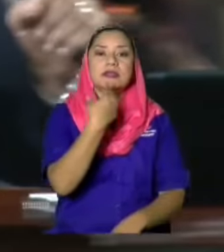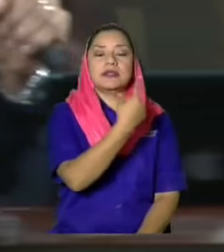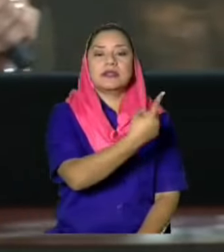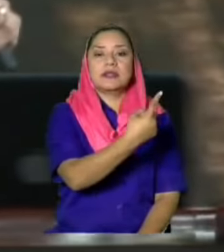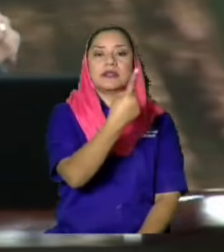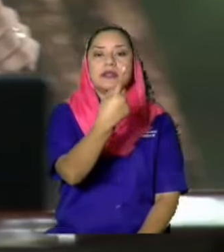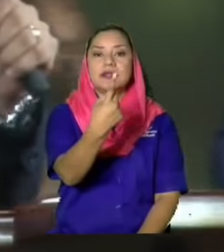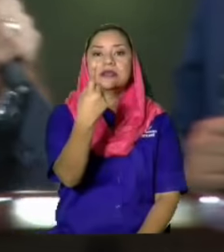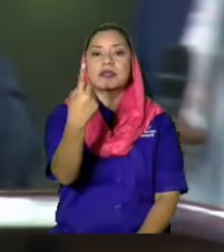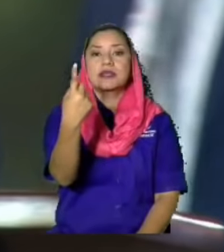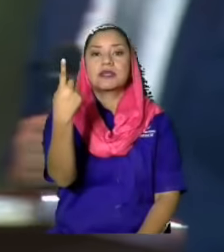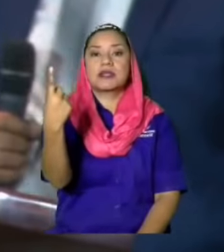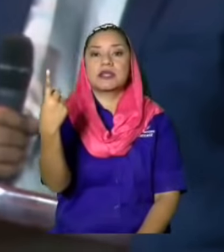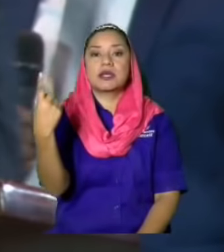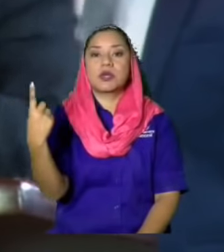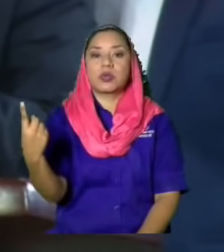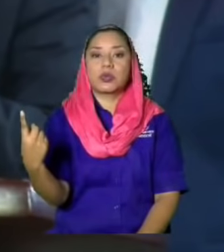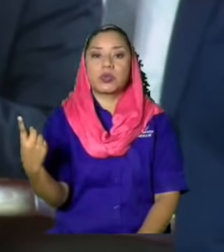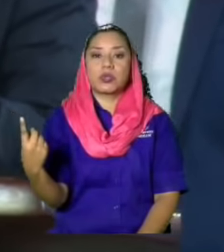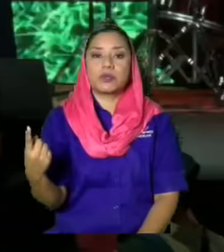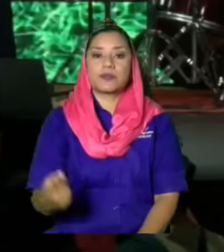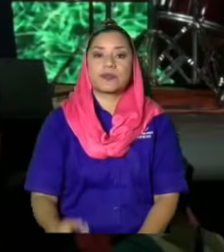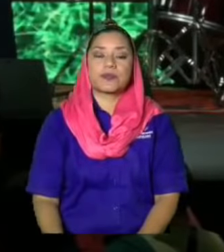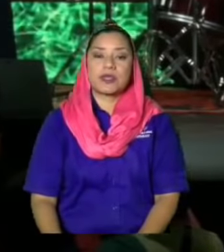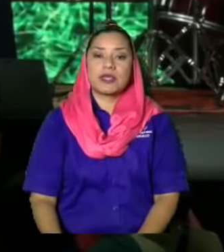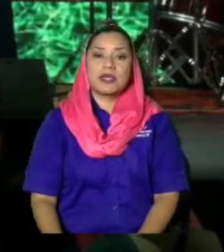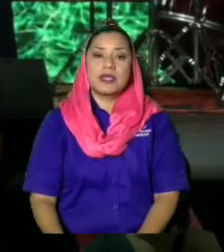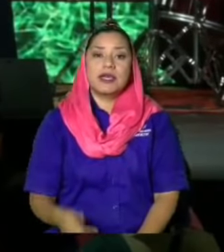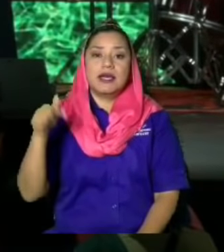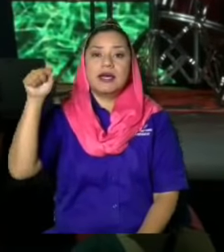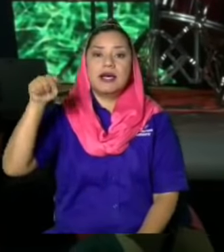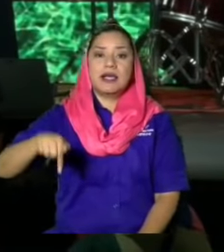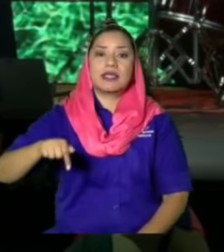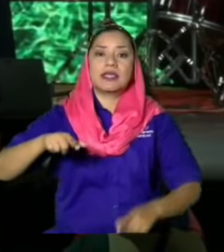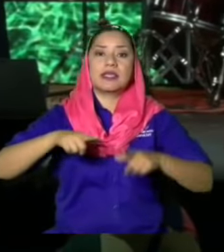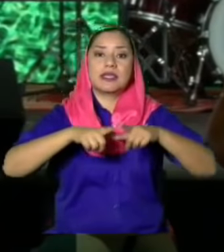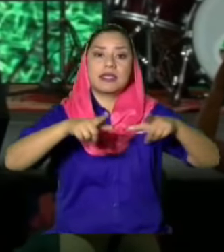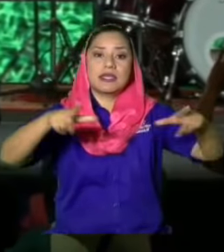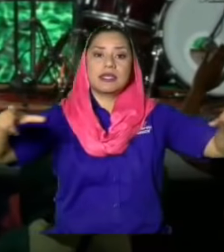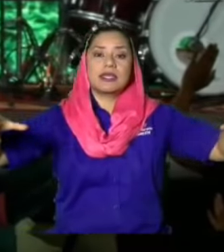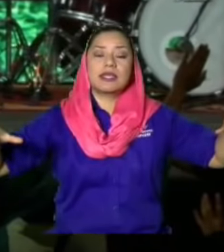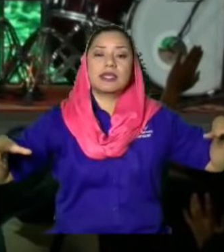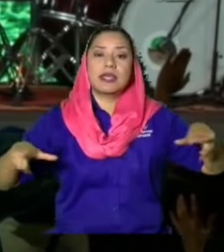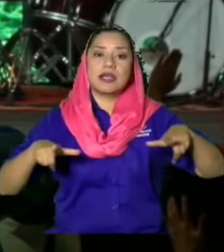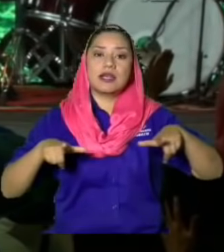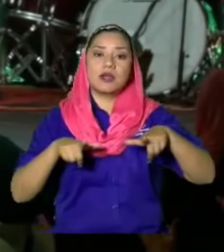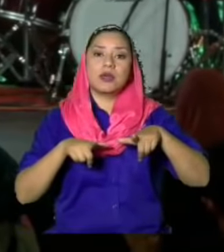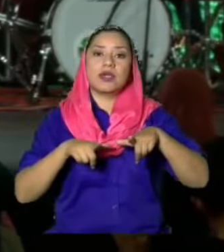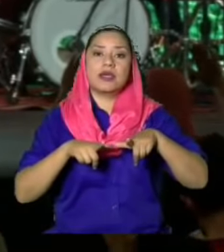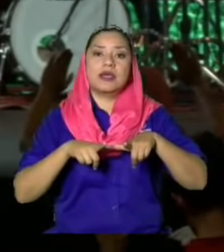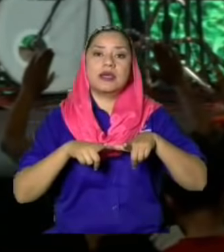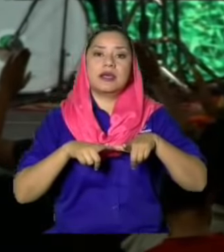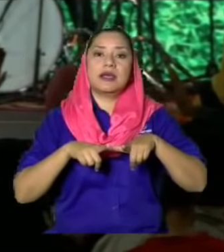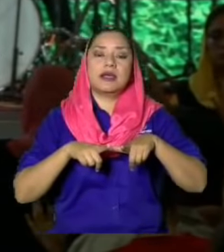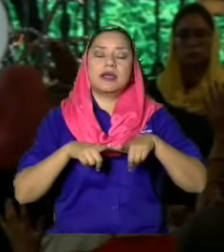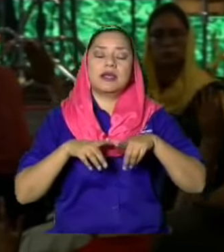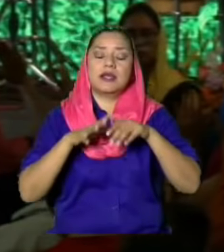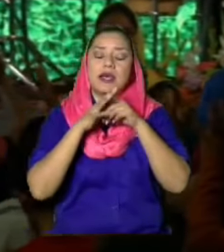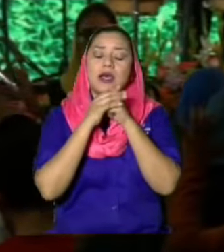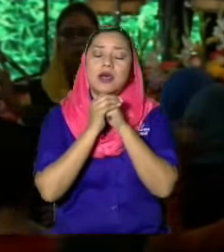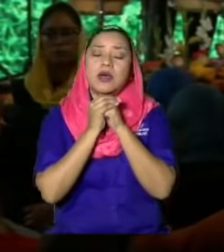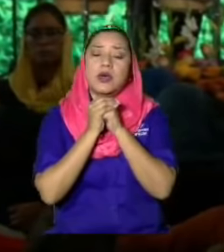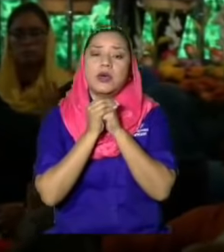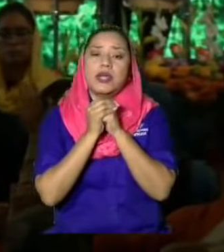En los anexos también pueden pasar al frente, hermanos. Ahí los van a ministrar. Ahí hay pastores, hermano. Ahí hay, por favor, hermanos que los van